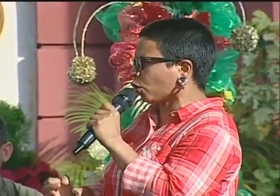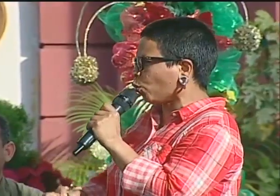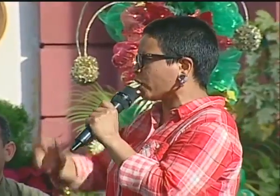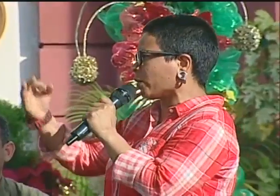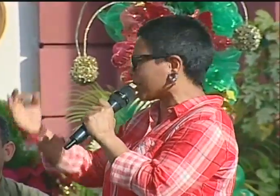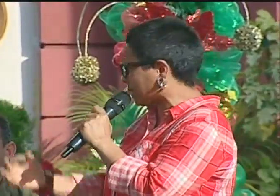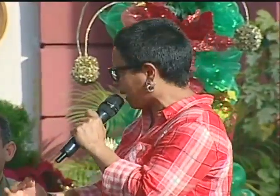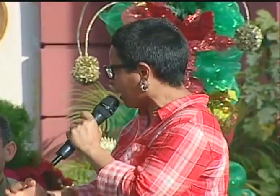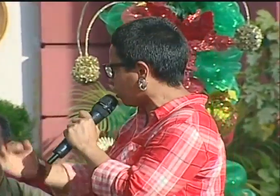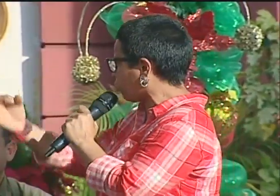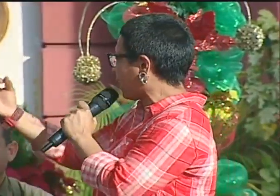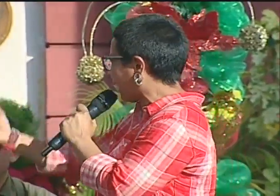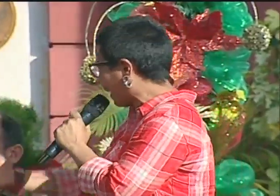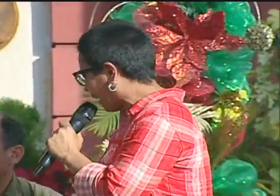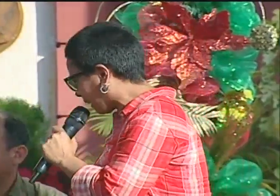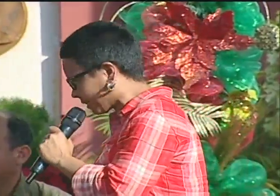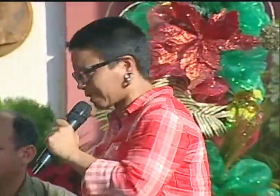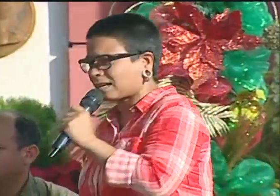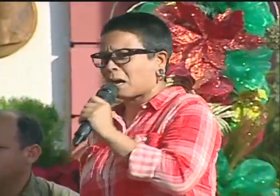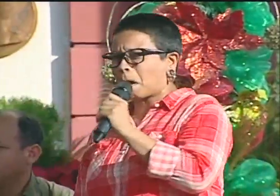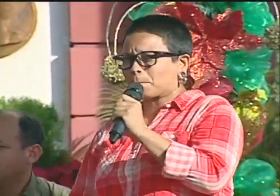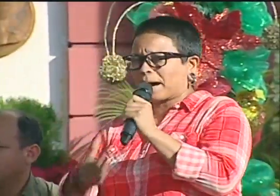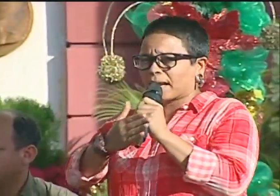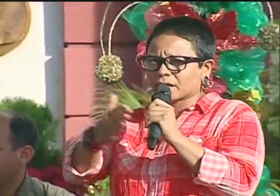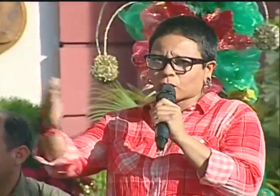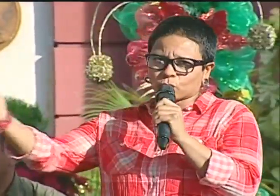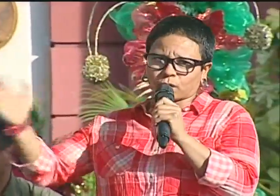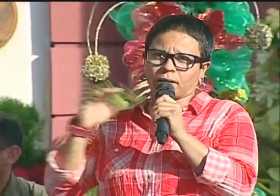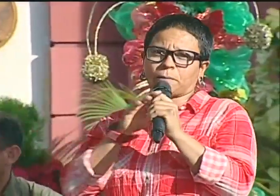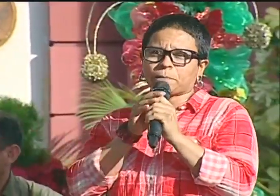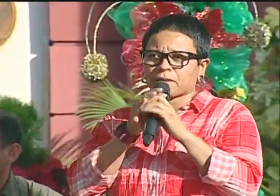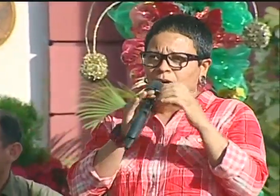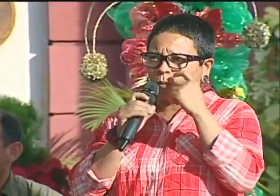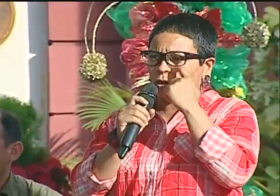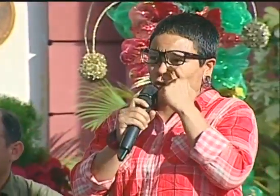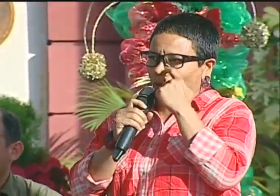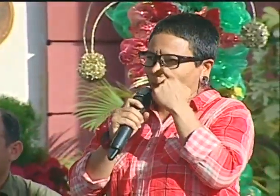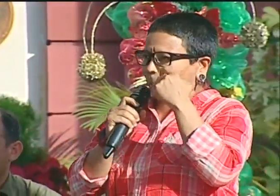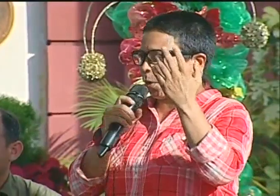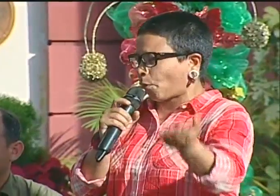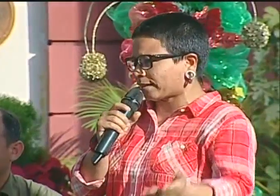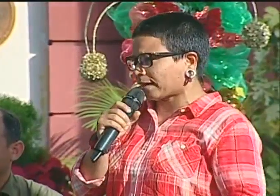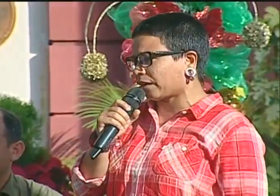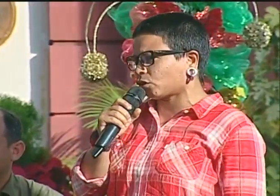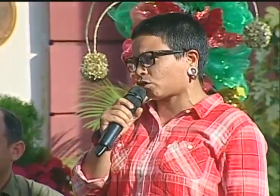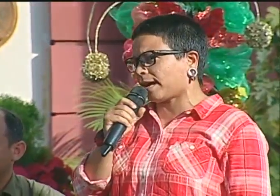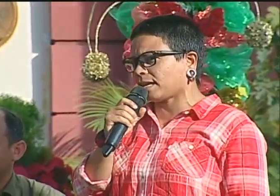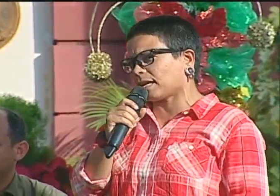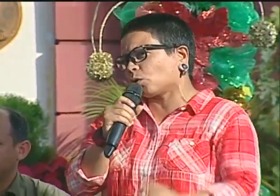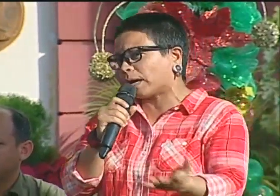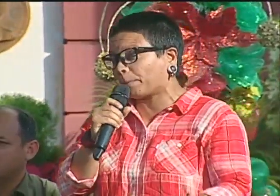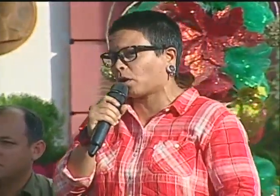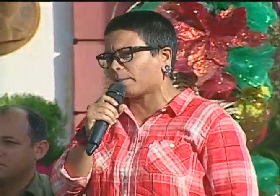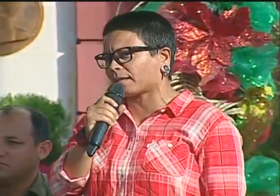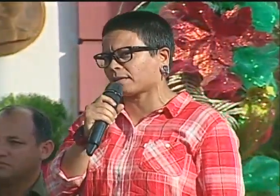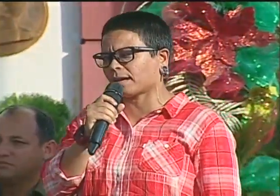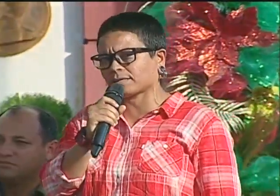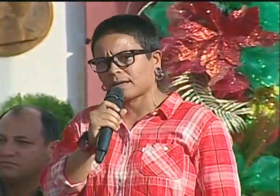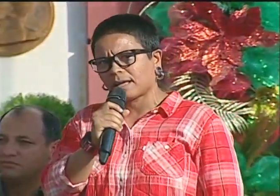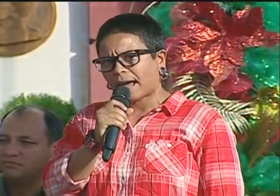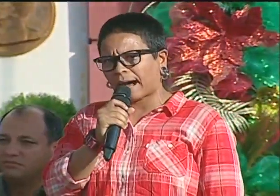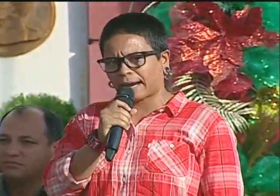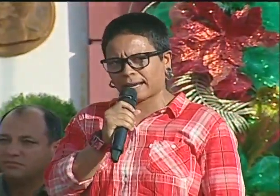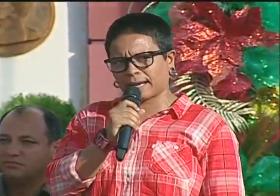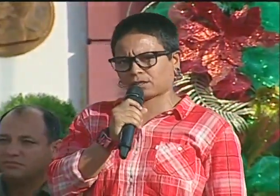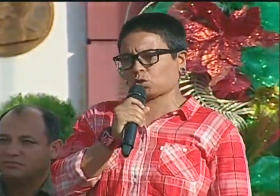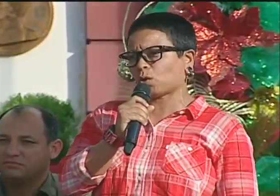Estado Mayor Universitario de Caracas. Muy bien. Para discutir, bueno, todas las propuestas que ellos tienen y algunas